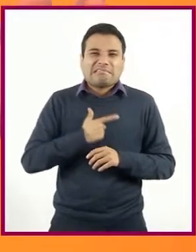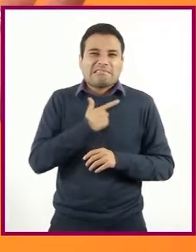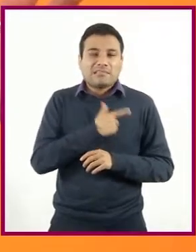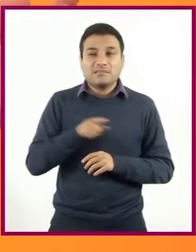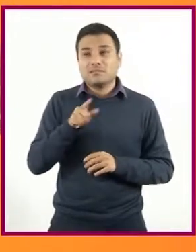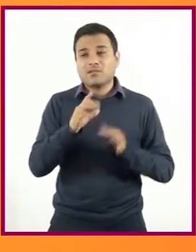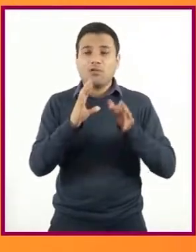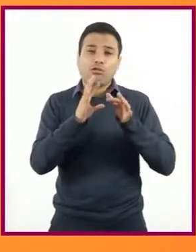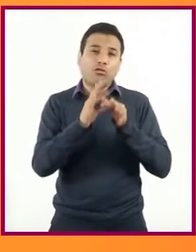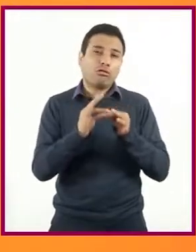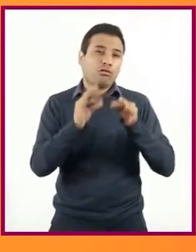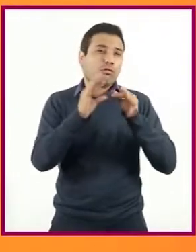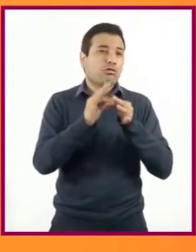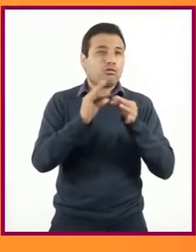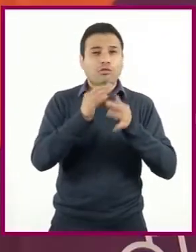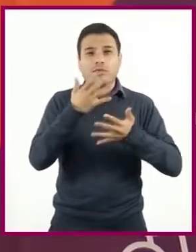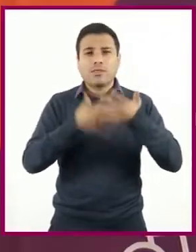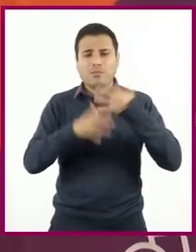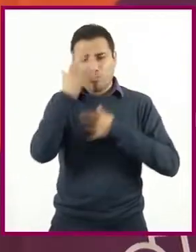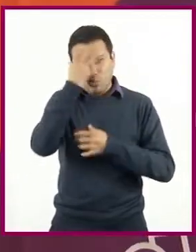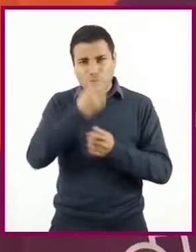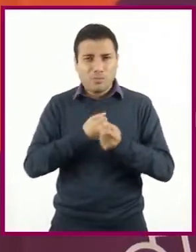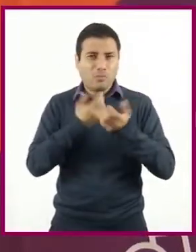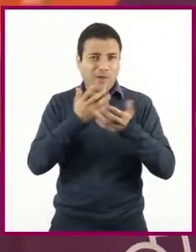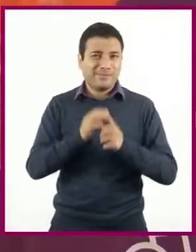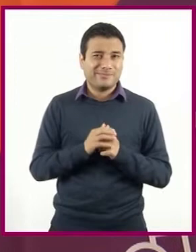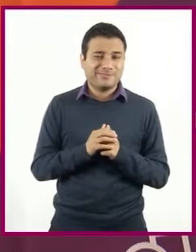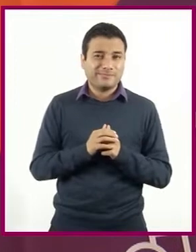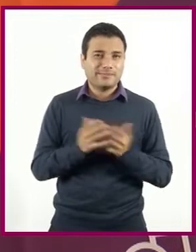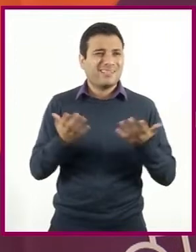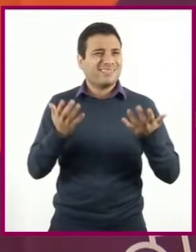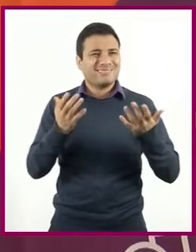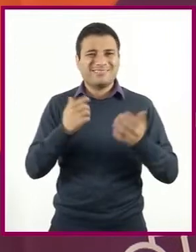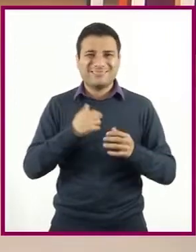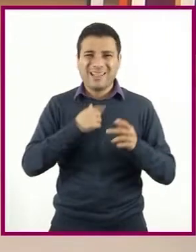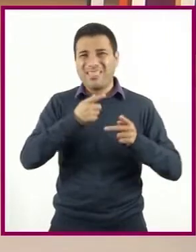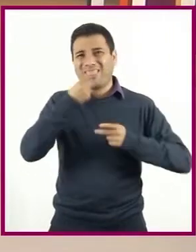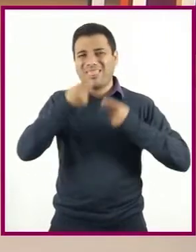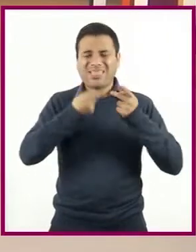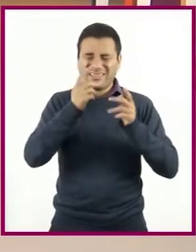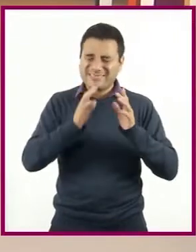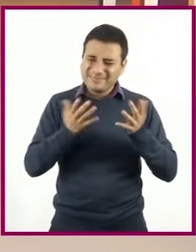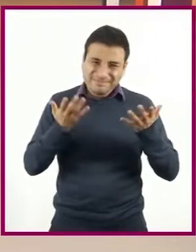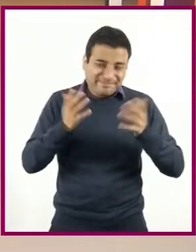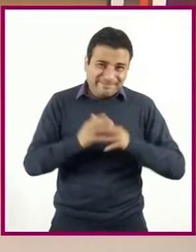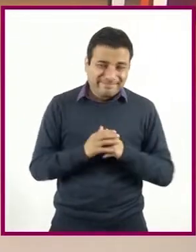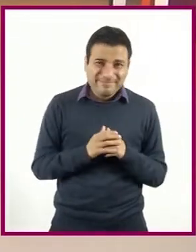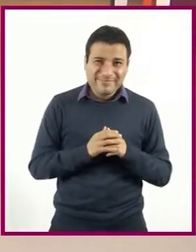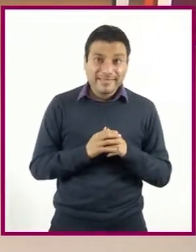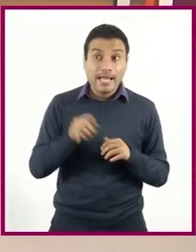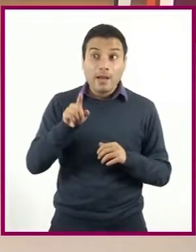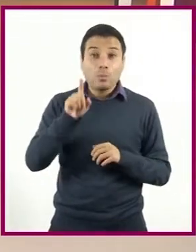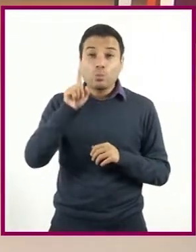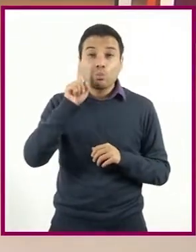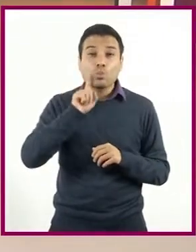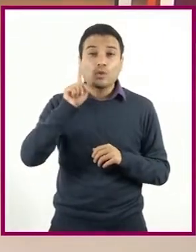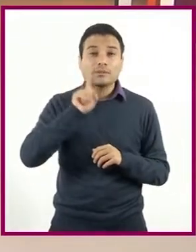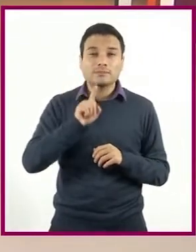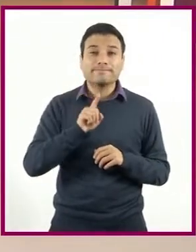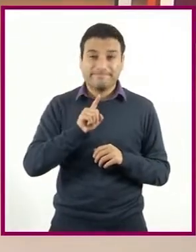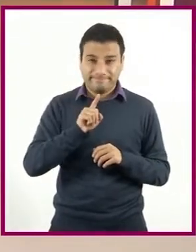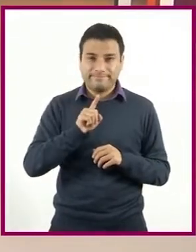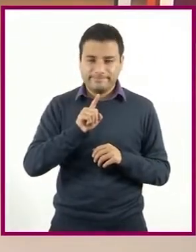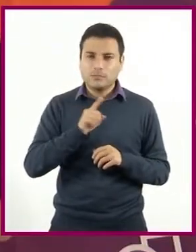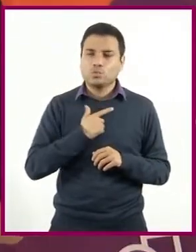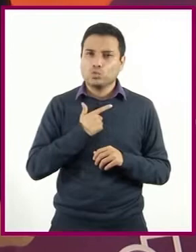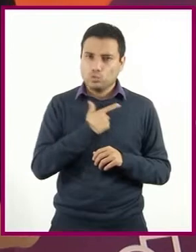que volaban. Ay, mi Sor Juana, ya ve, no puedo parar de hablar. Lo que sí, a ella no le gusta que no le cumplan lo que